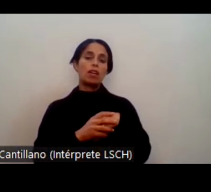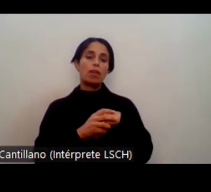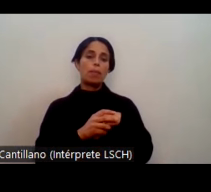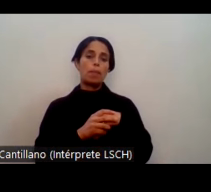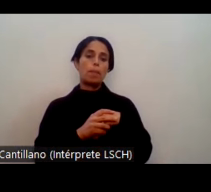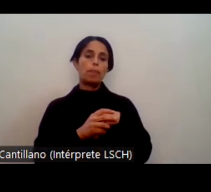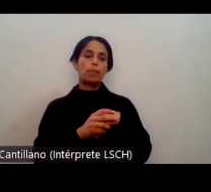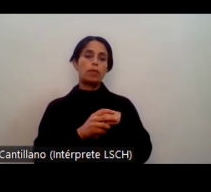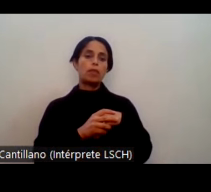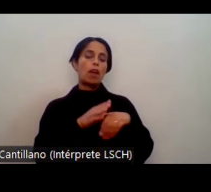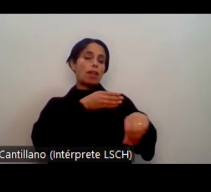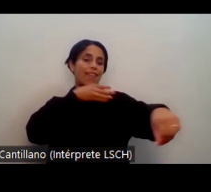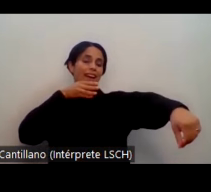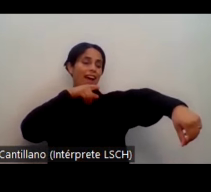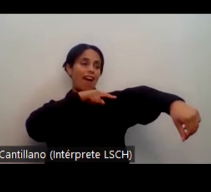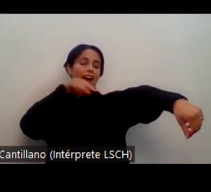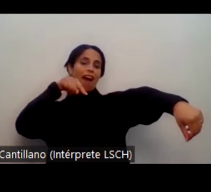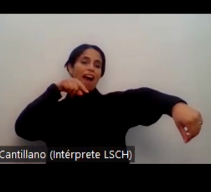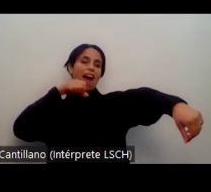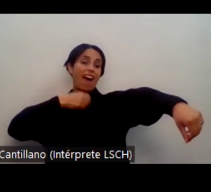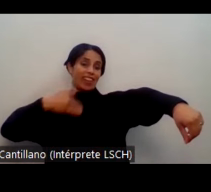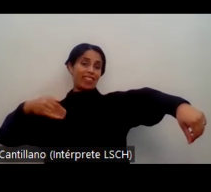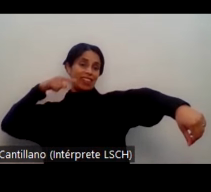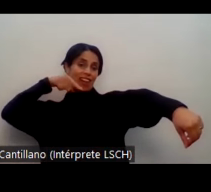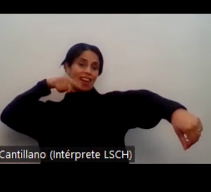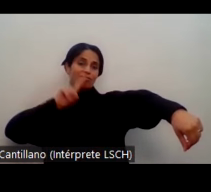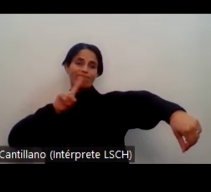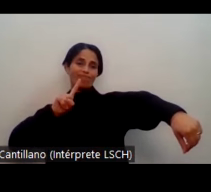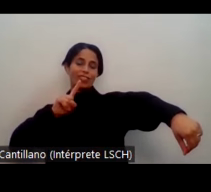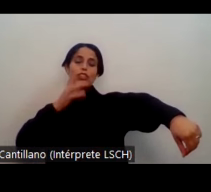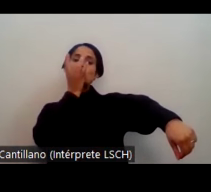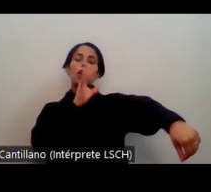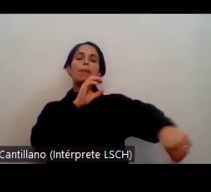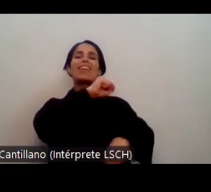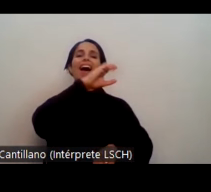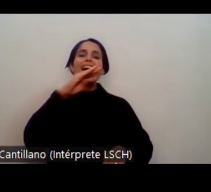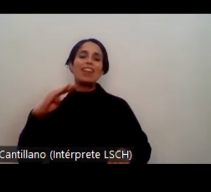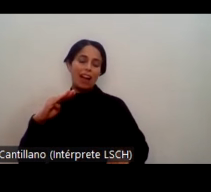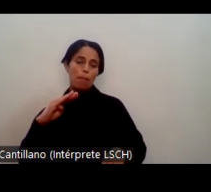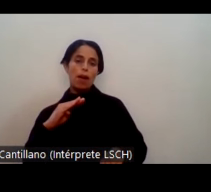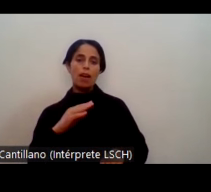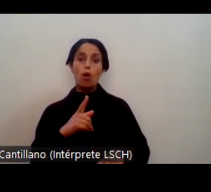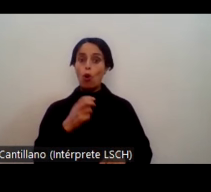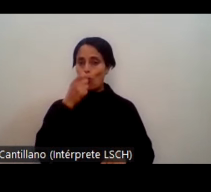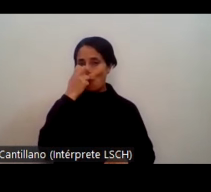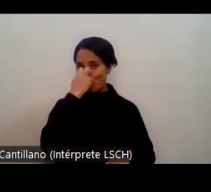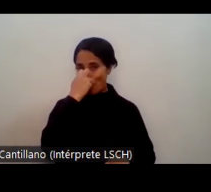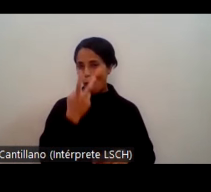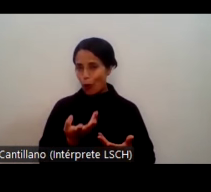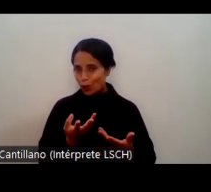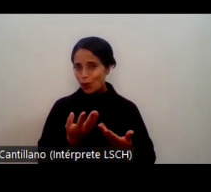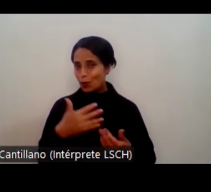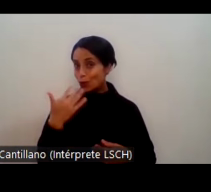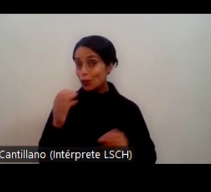en el noroeste de Argentina. O sea, fue netamente atacameño. Y lo curioso o lo extraordinario es que